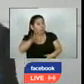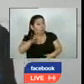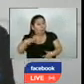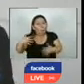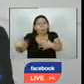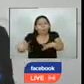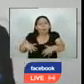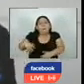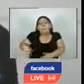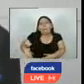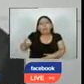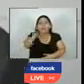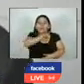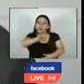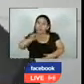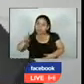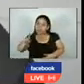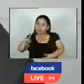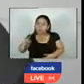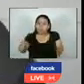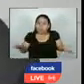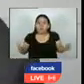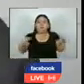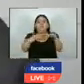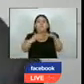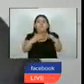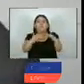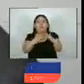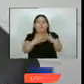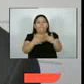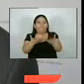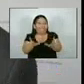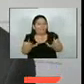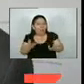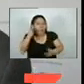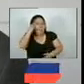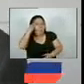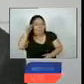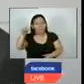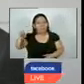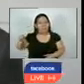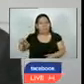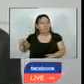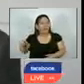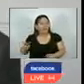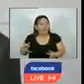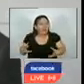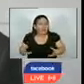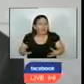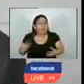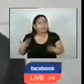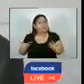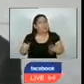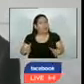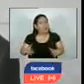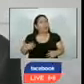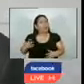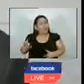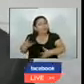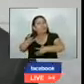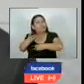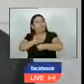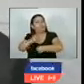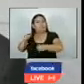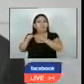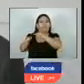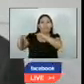van a estar jugando con la gente, pues, y nosotros también no queremos pensar mal. Nosotros les hemos dado un voto de confianza